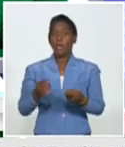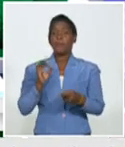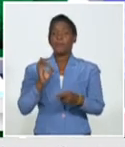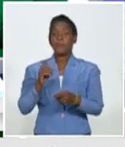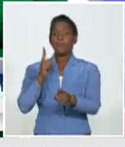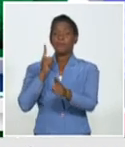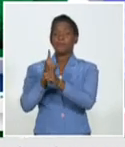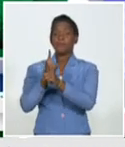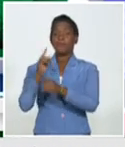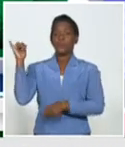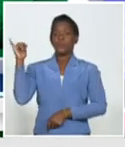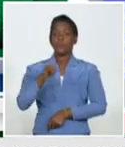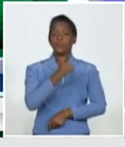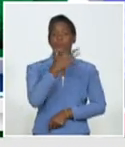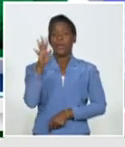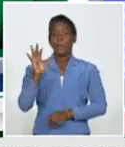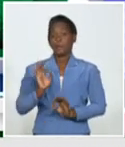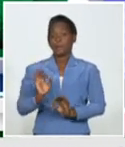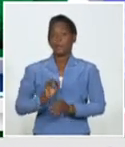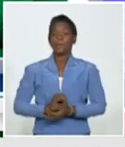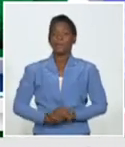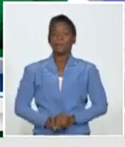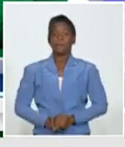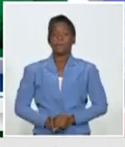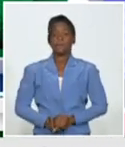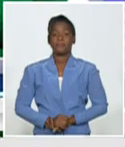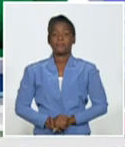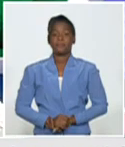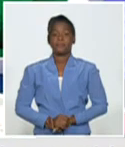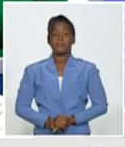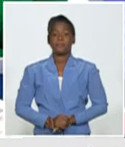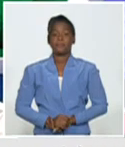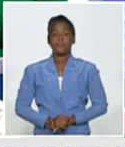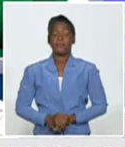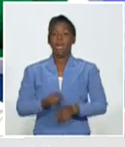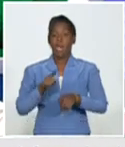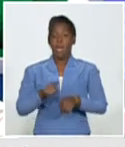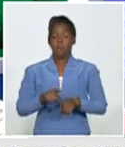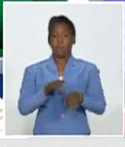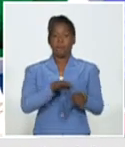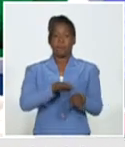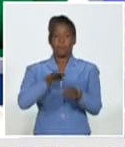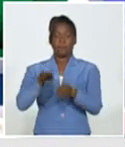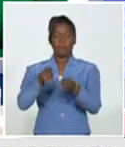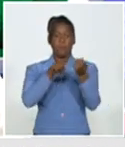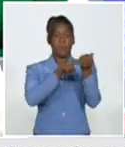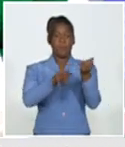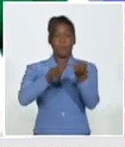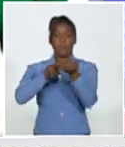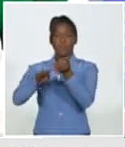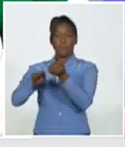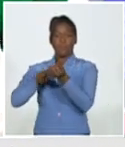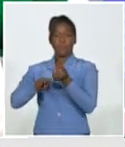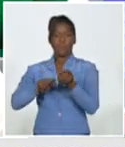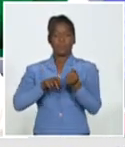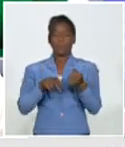viajeros internacionales. Por provincias, ¿cómo se distribuyen